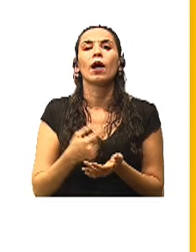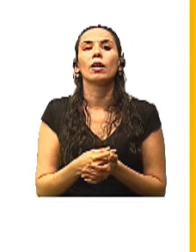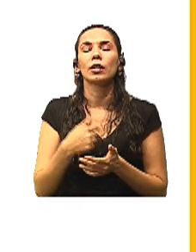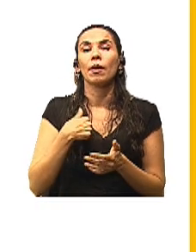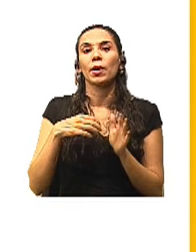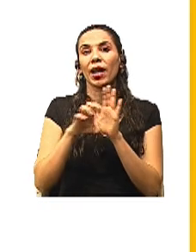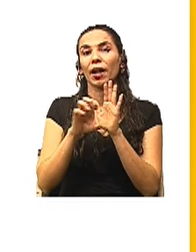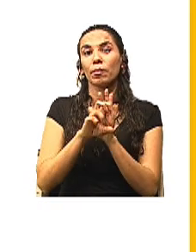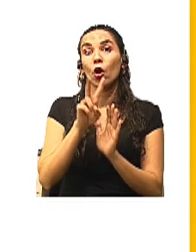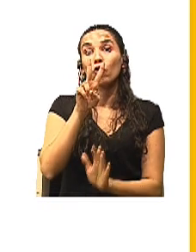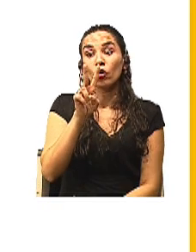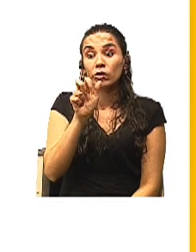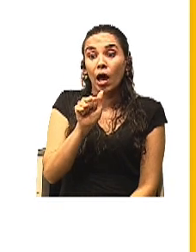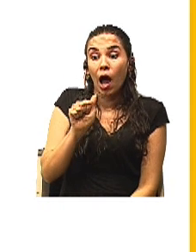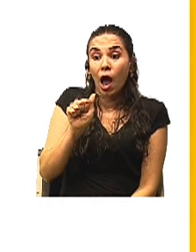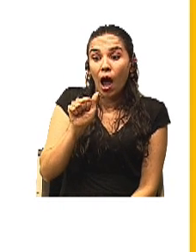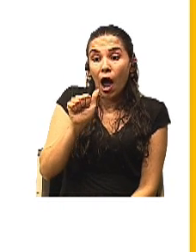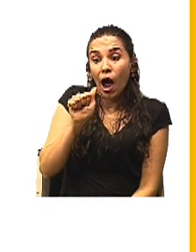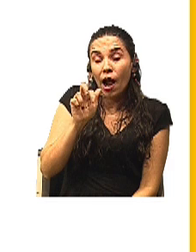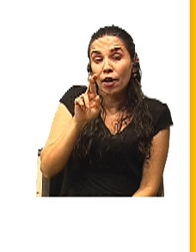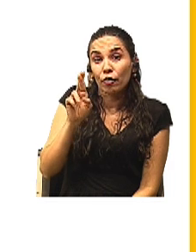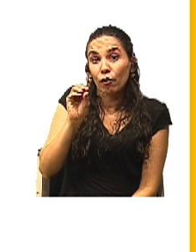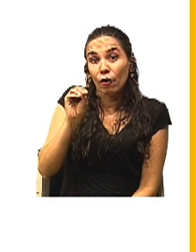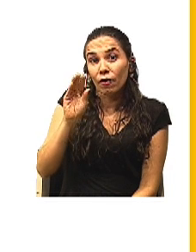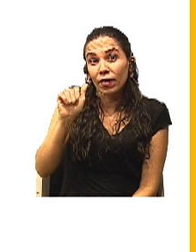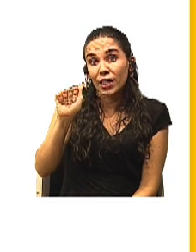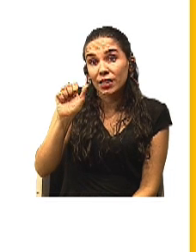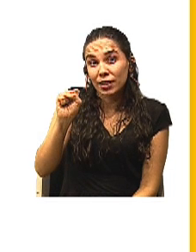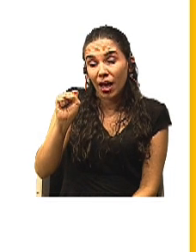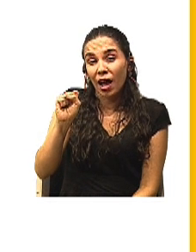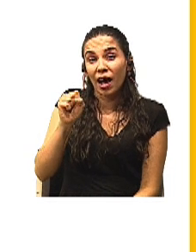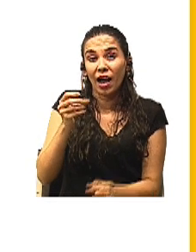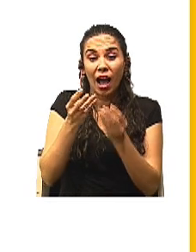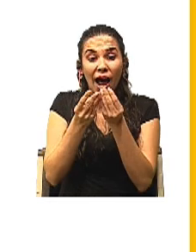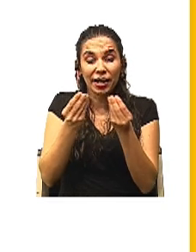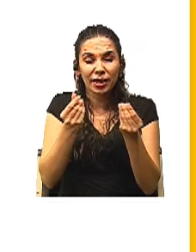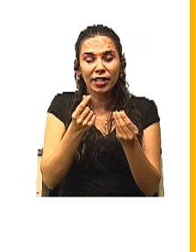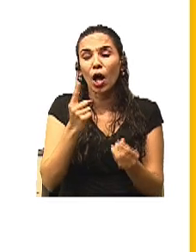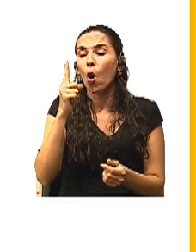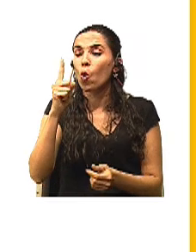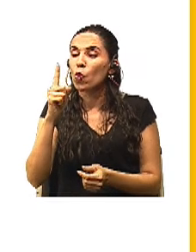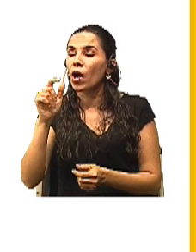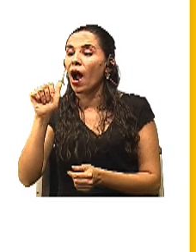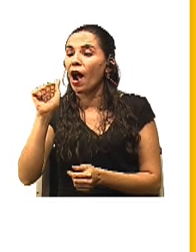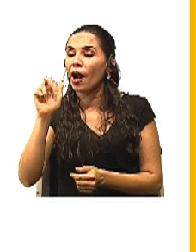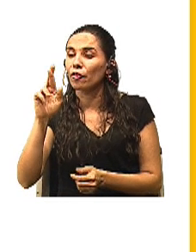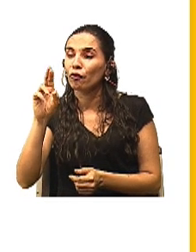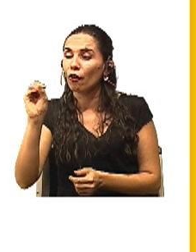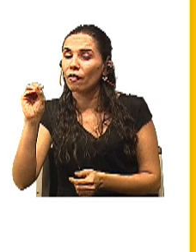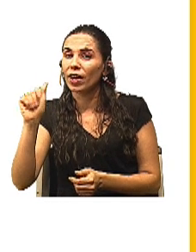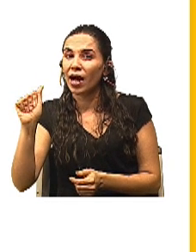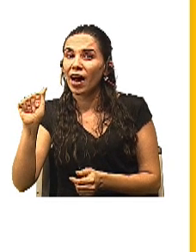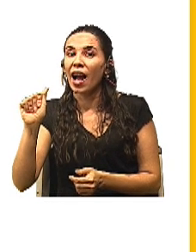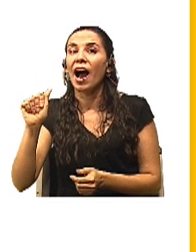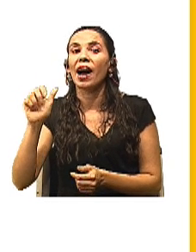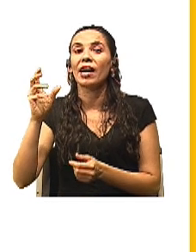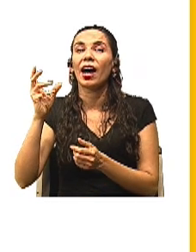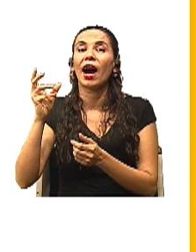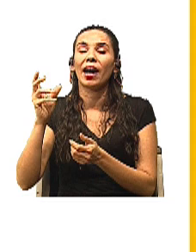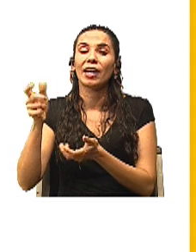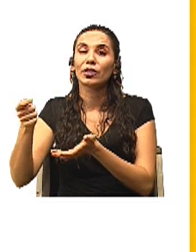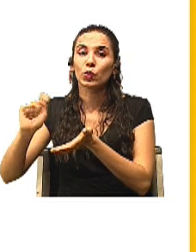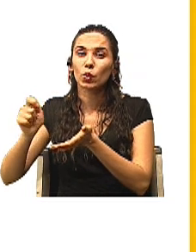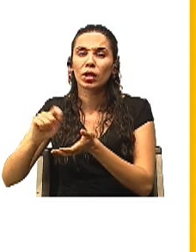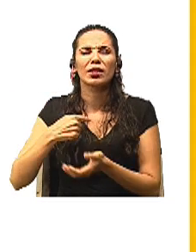2 arrobas de harina y 1 de azúcar. Es decir, necesito como 22 kilos de